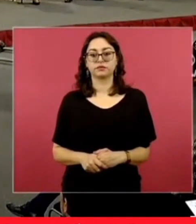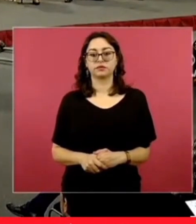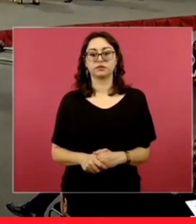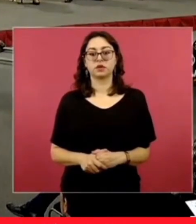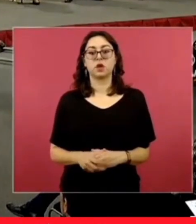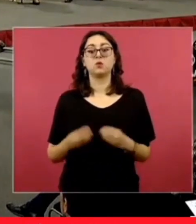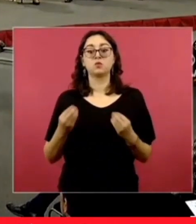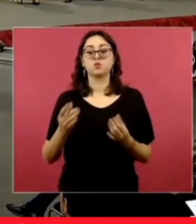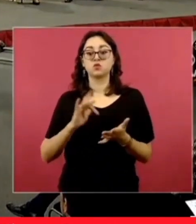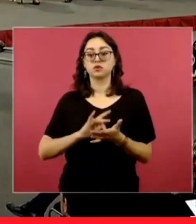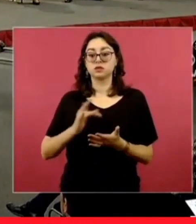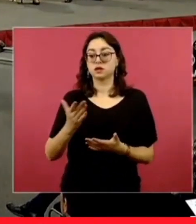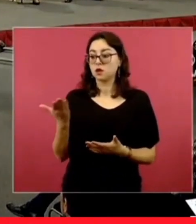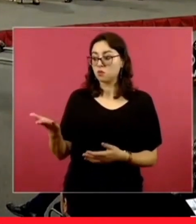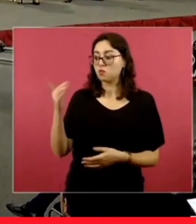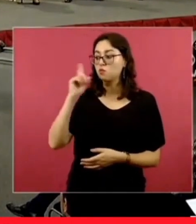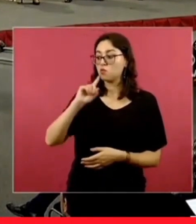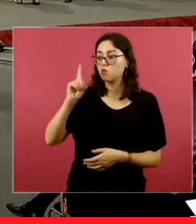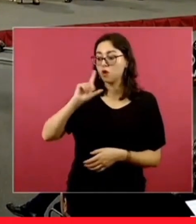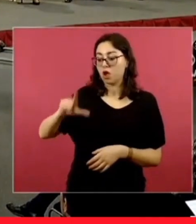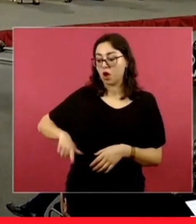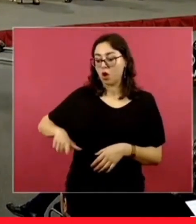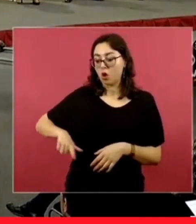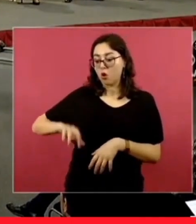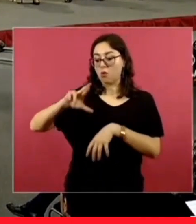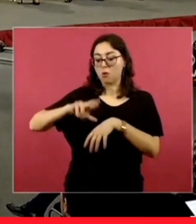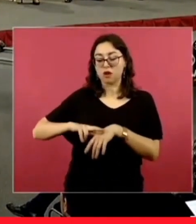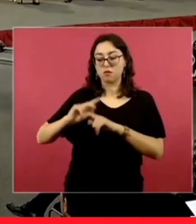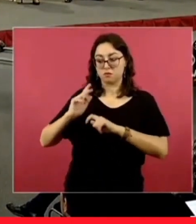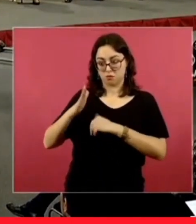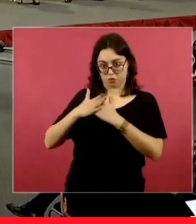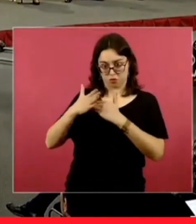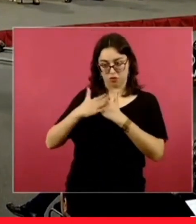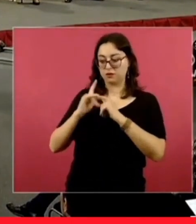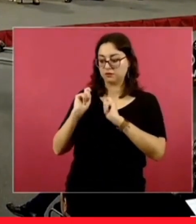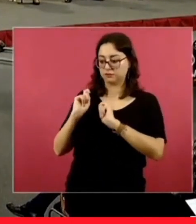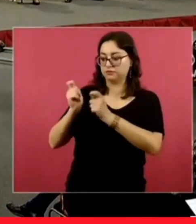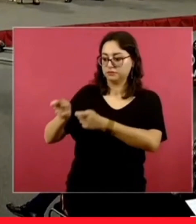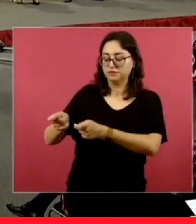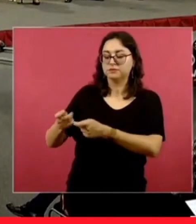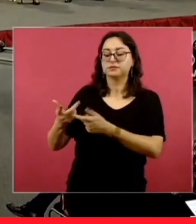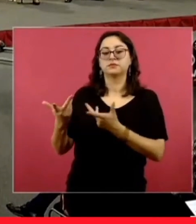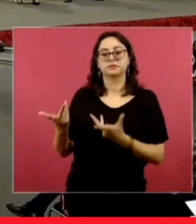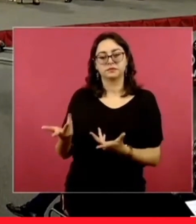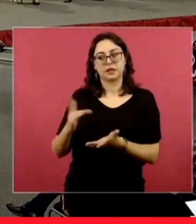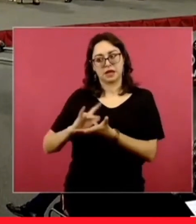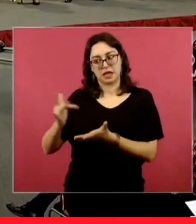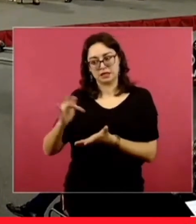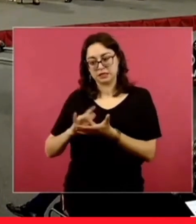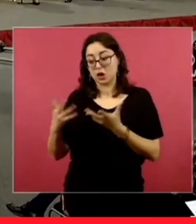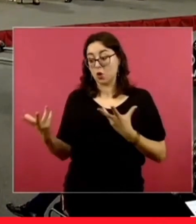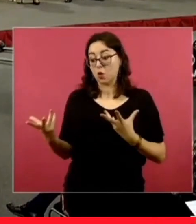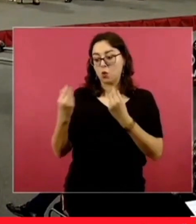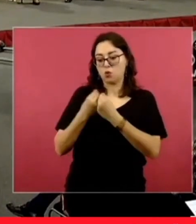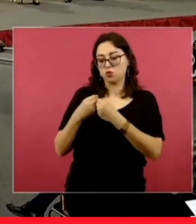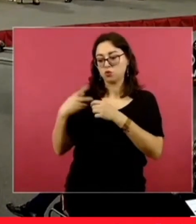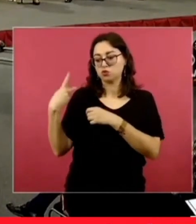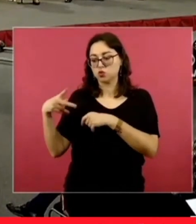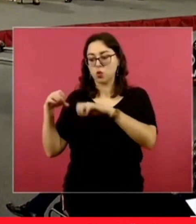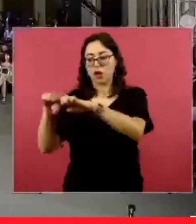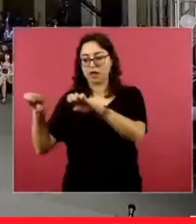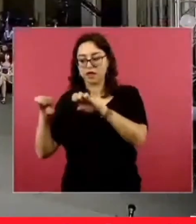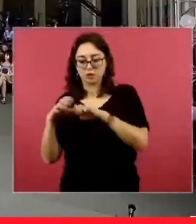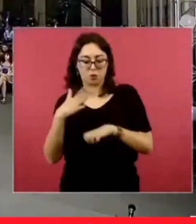aquí a la gobernadora electa, porque estamos ya trabajando de manera conjunta entre los equipos, para que esta obra,